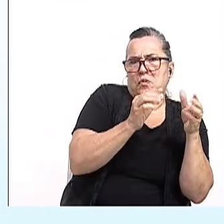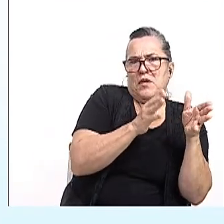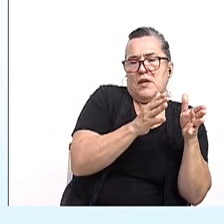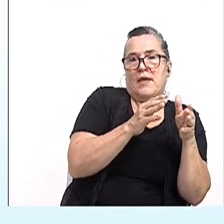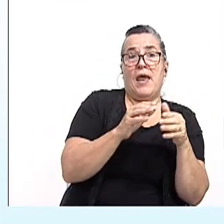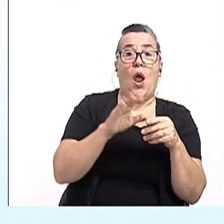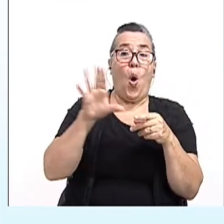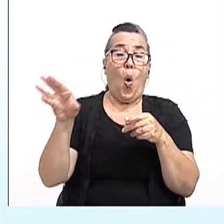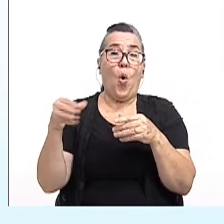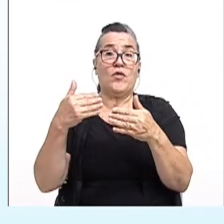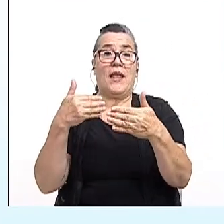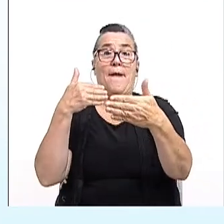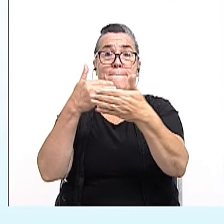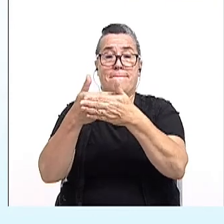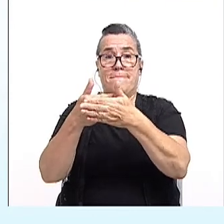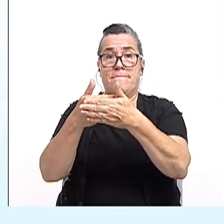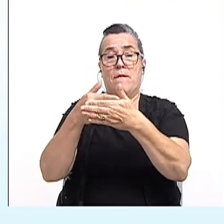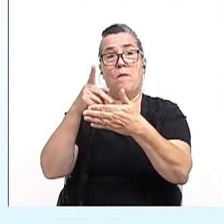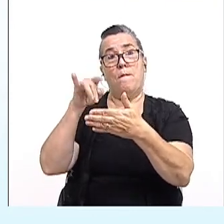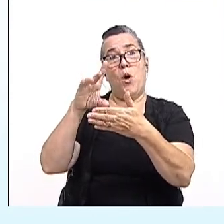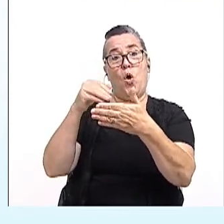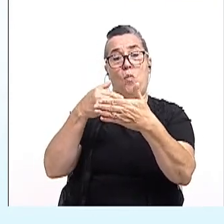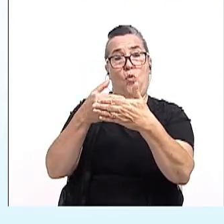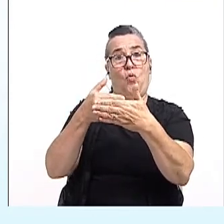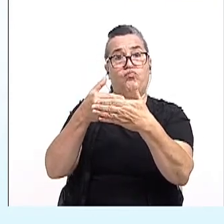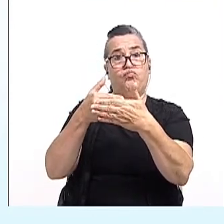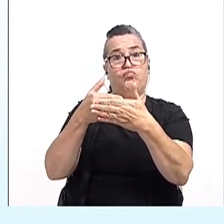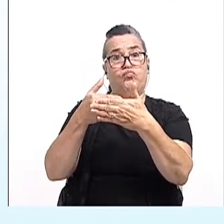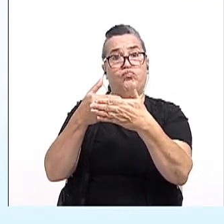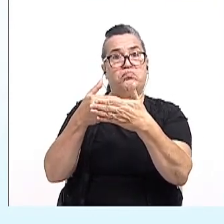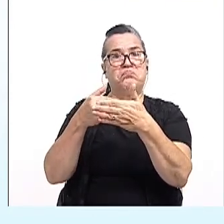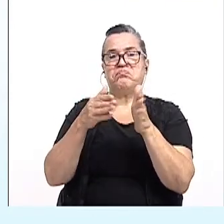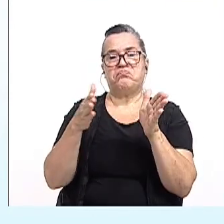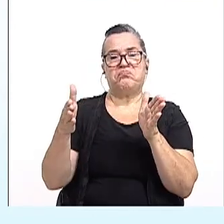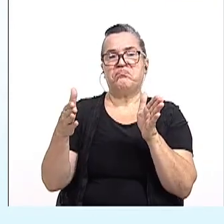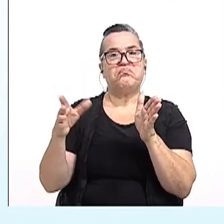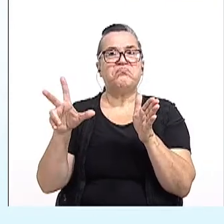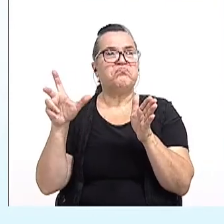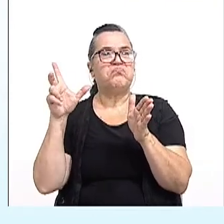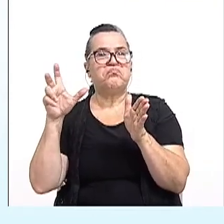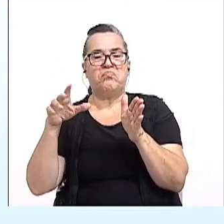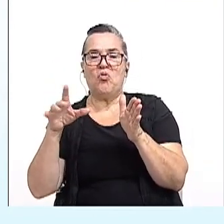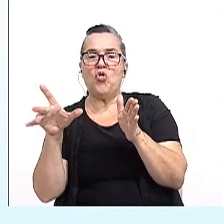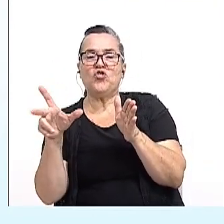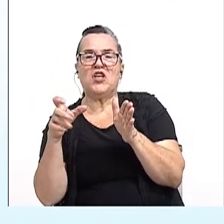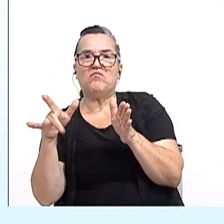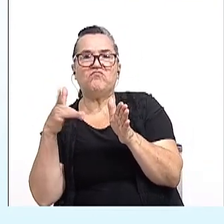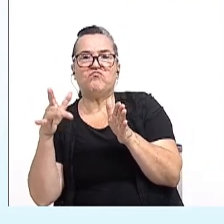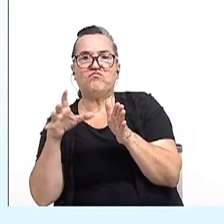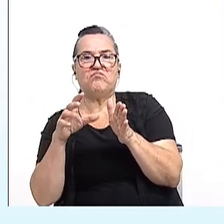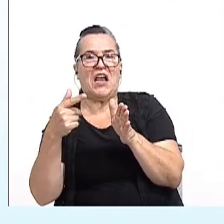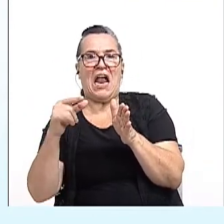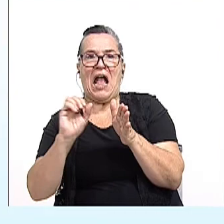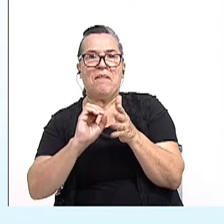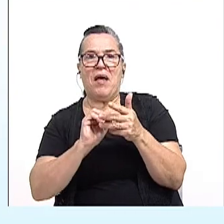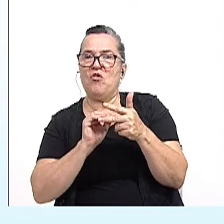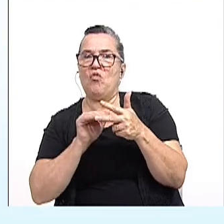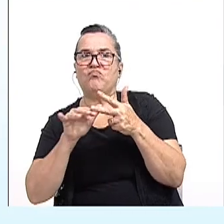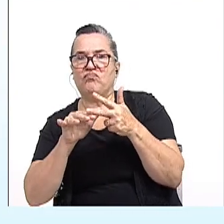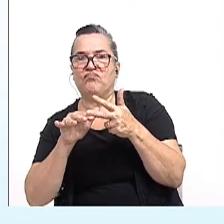otra placa de plomo, difícilmente llegará al detector alguna partícula gamma.